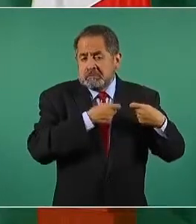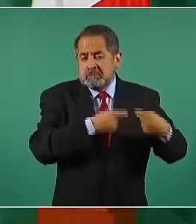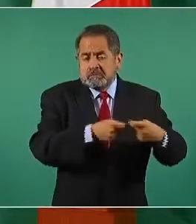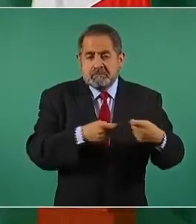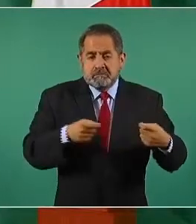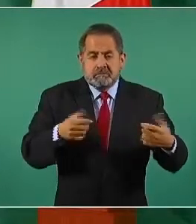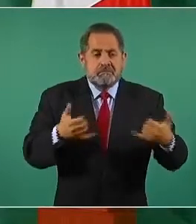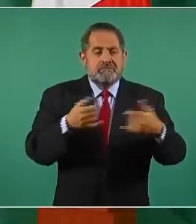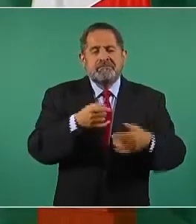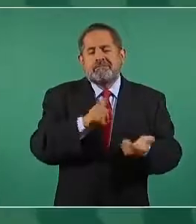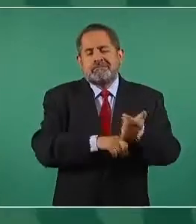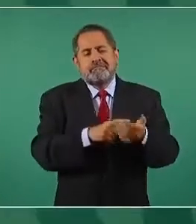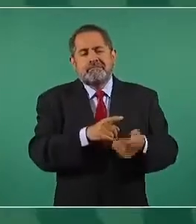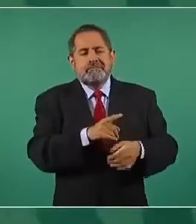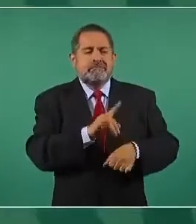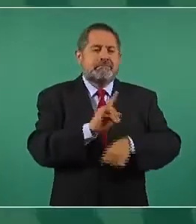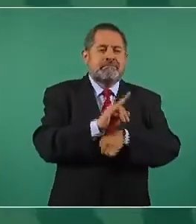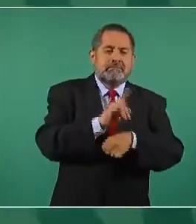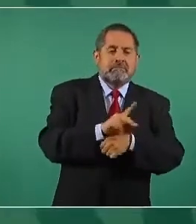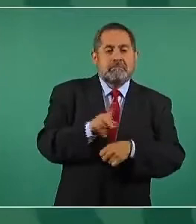hablando de la simulación.